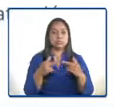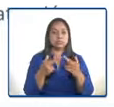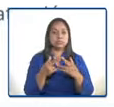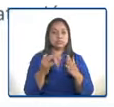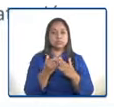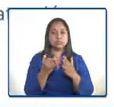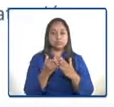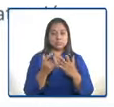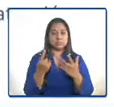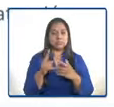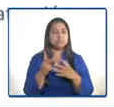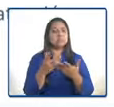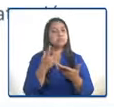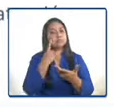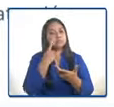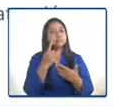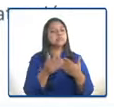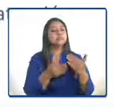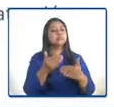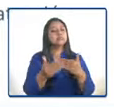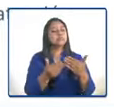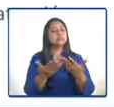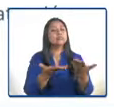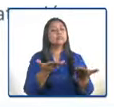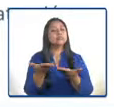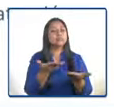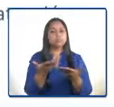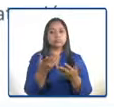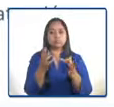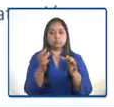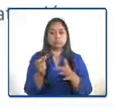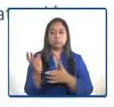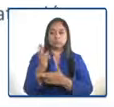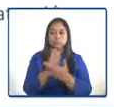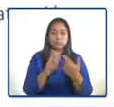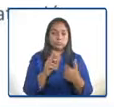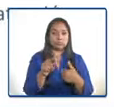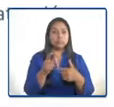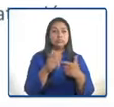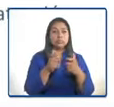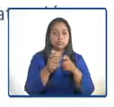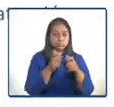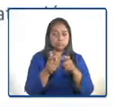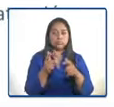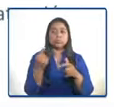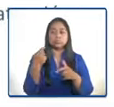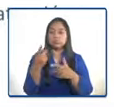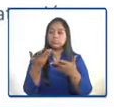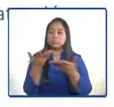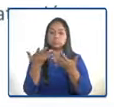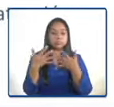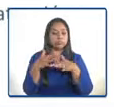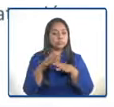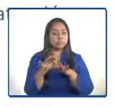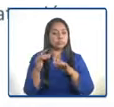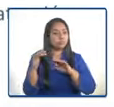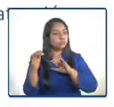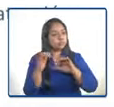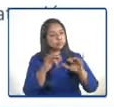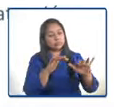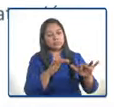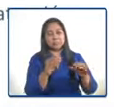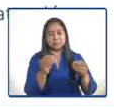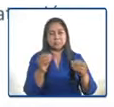interinstitucionales para establecer una ruta de atención al migrante. Tenemos una coordinación para atender de manera integral los flujos migratorios que están